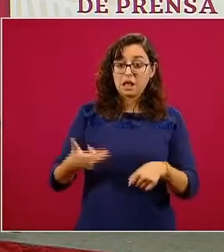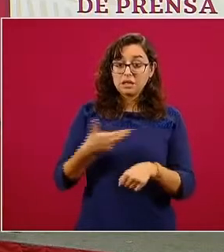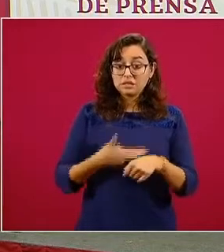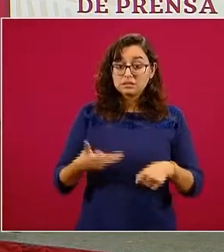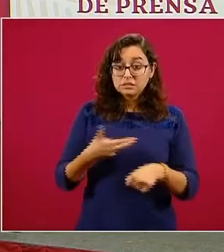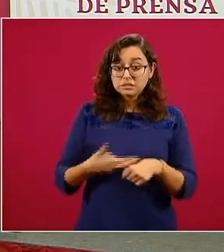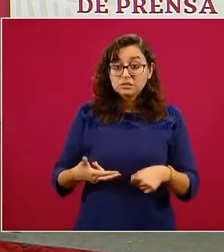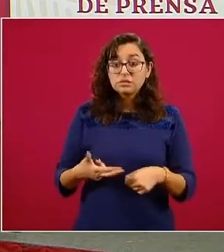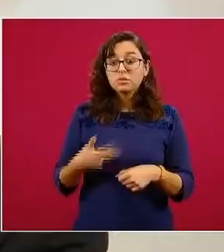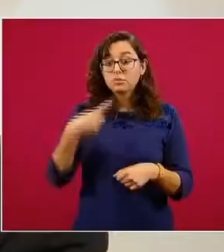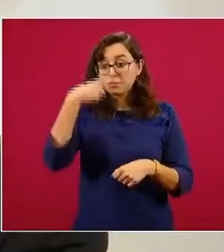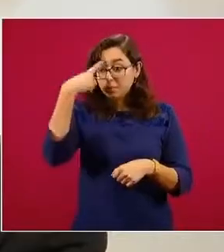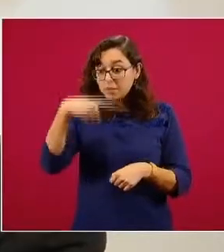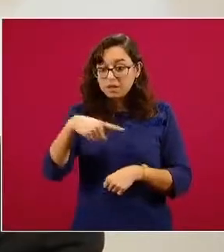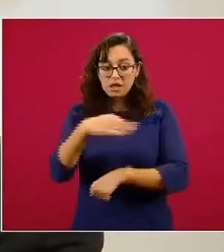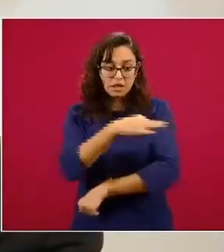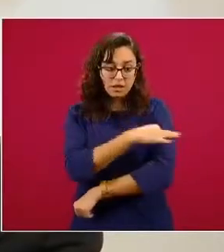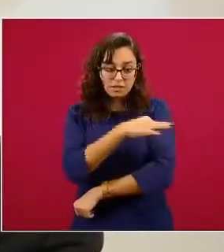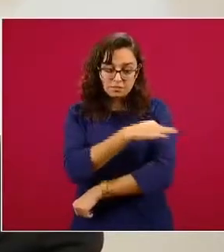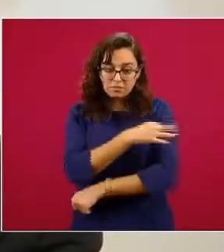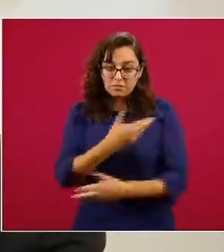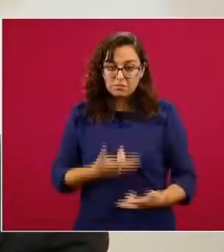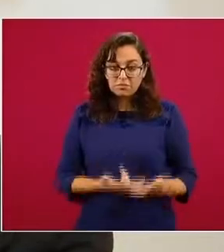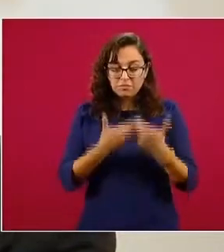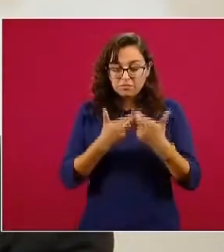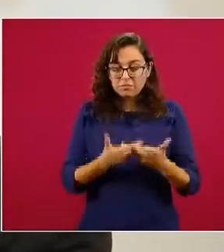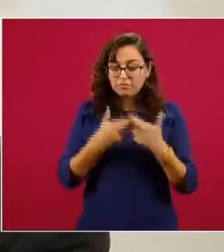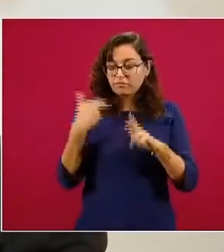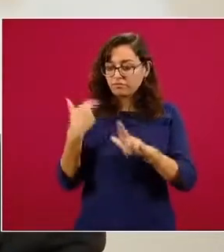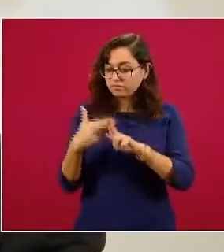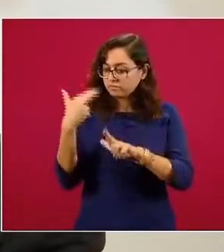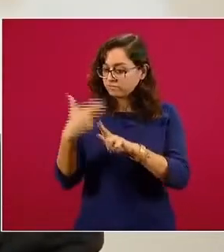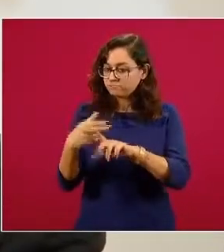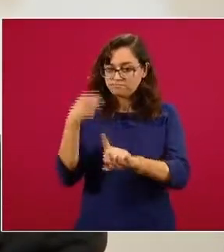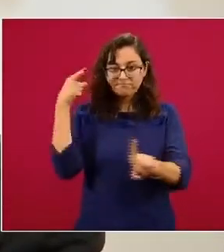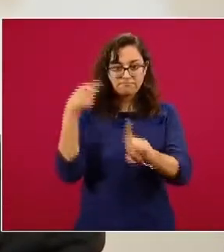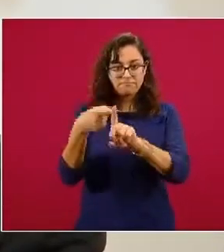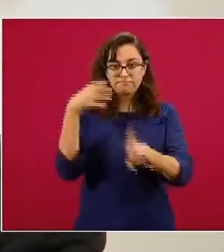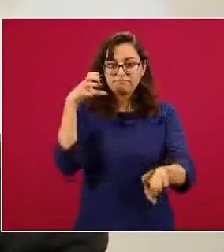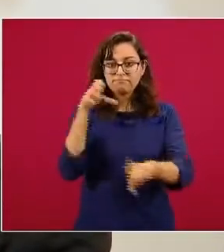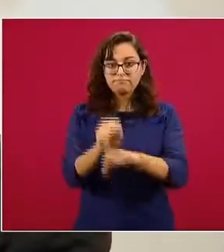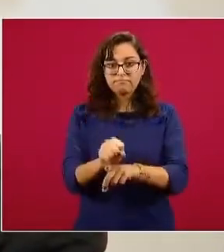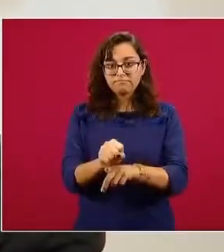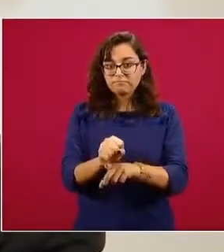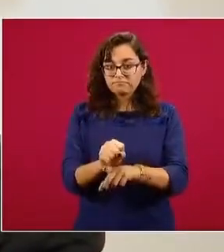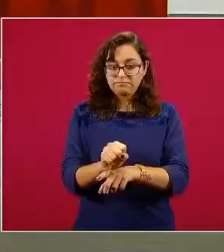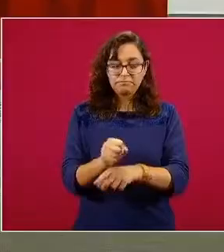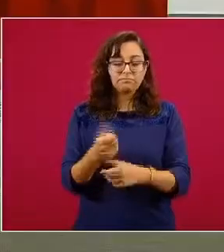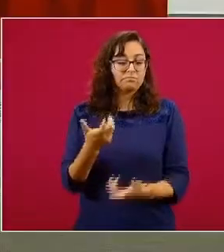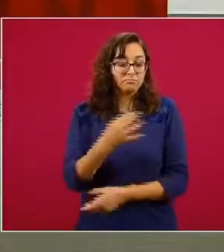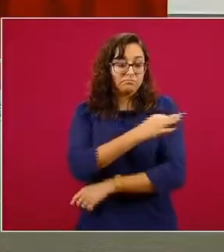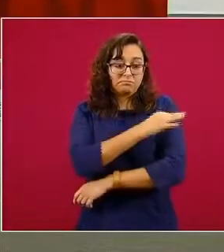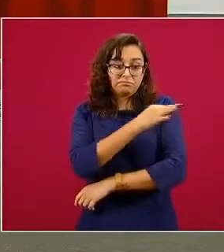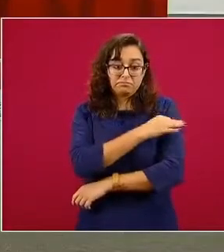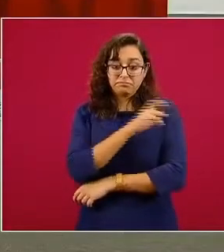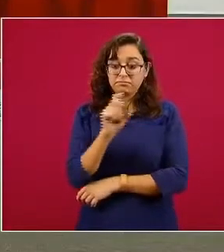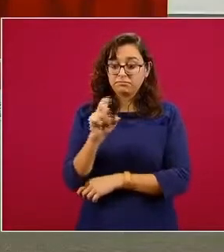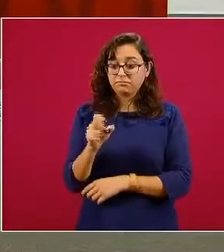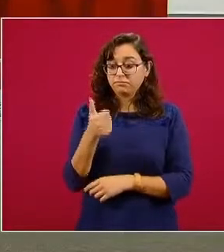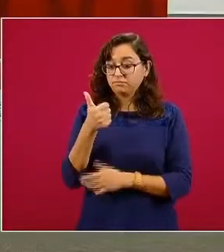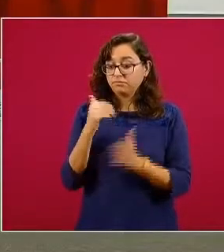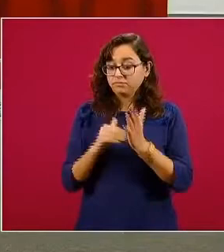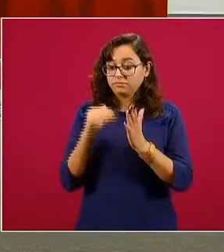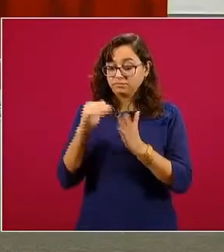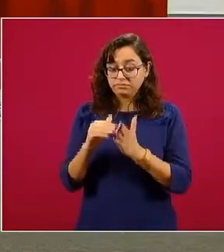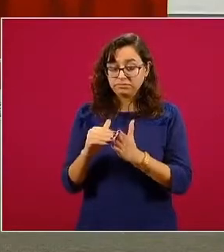una vacuna hasta llegar a cumplir las metas en donde finalmente se esperaría se terminen las 36